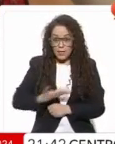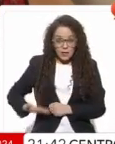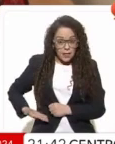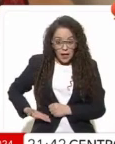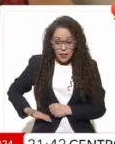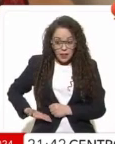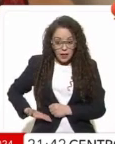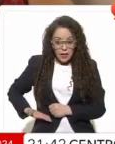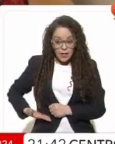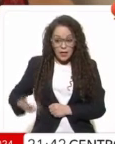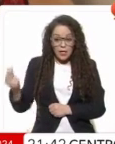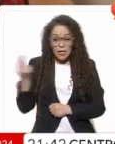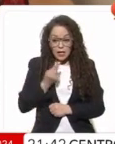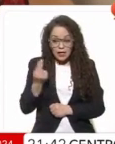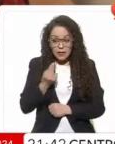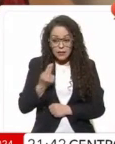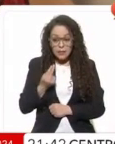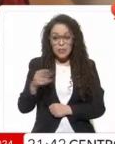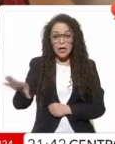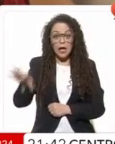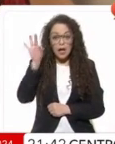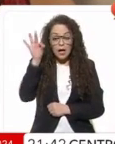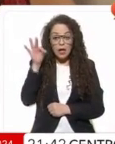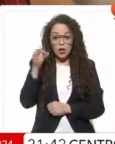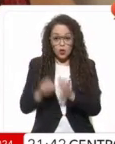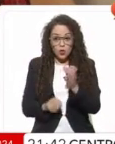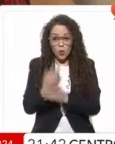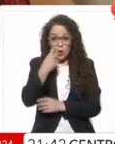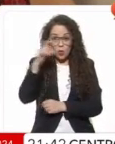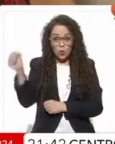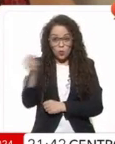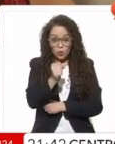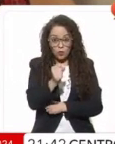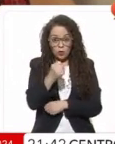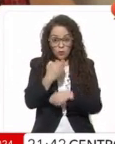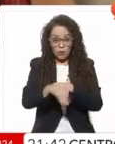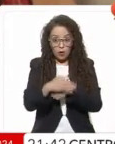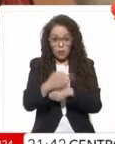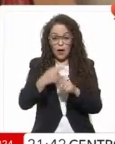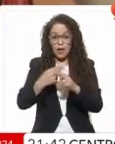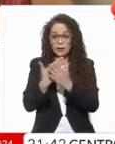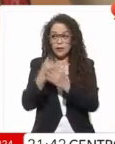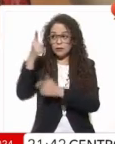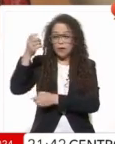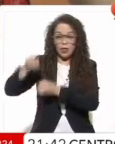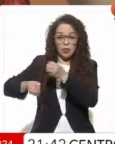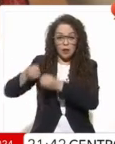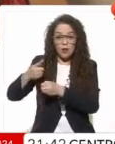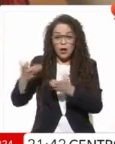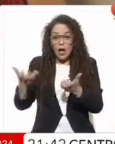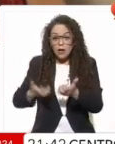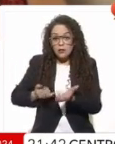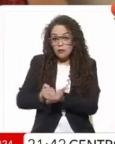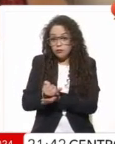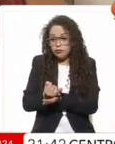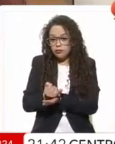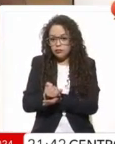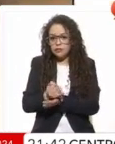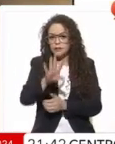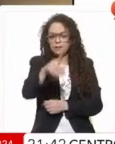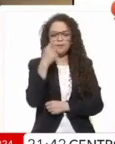y habría que elegir entonces a uno nuevo en lo que resuelve el tribunal. Mire, lo que pasa es que el